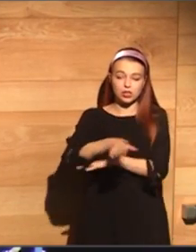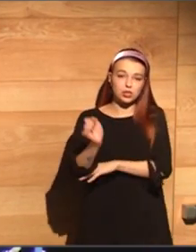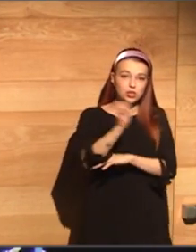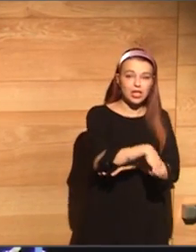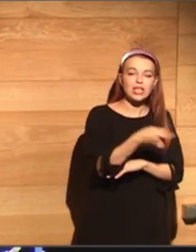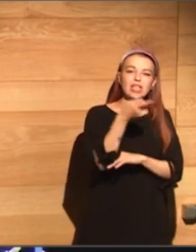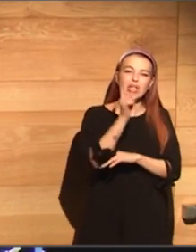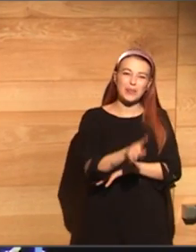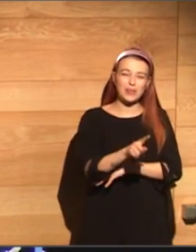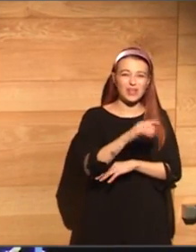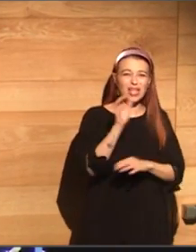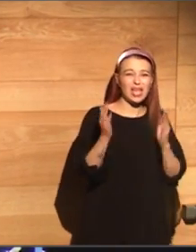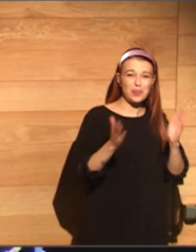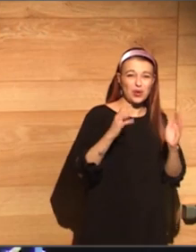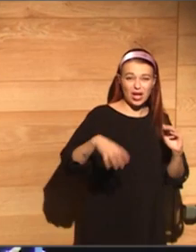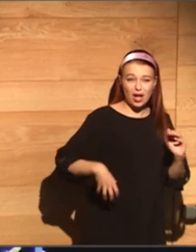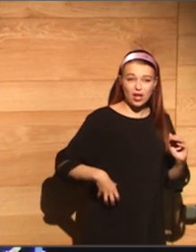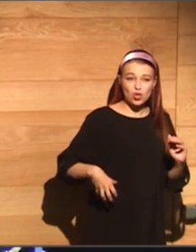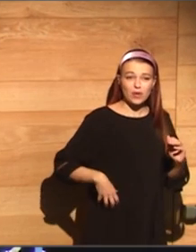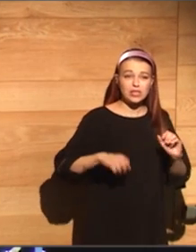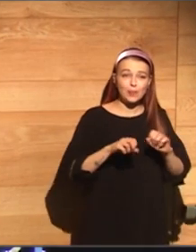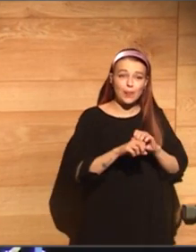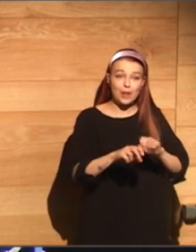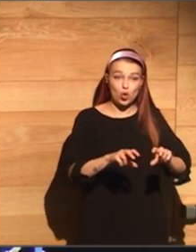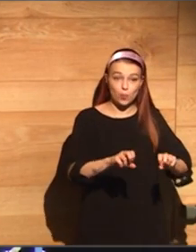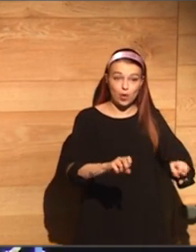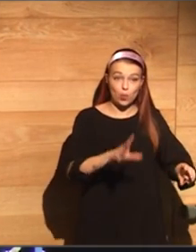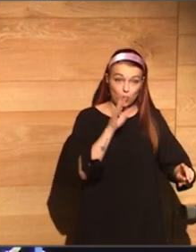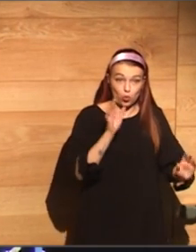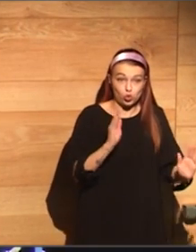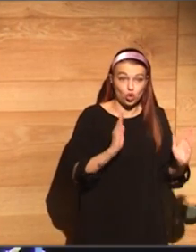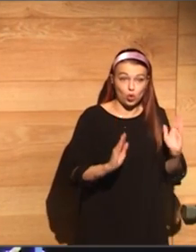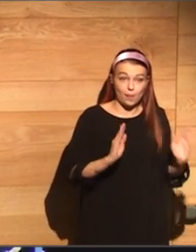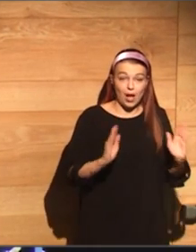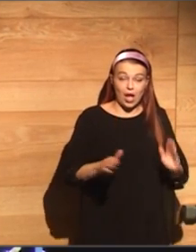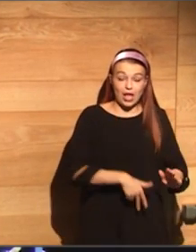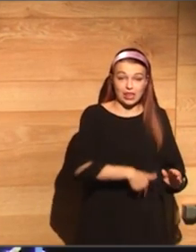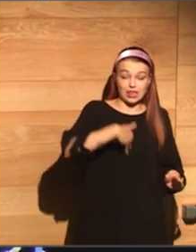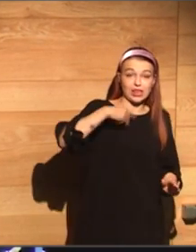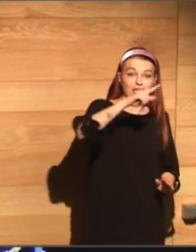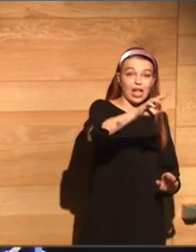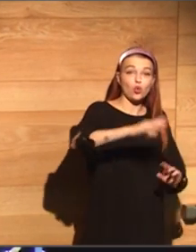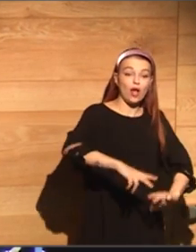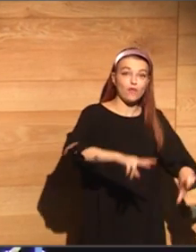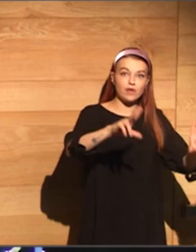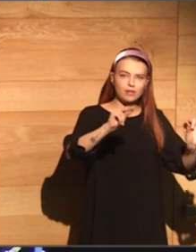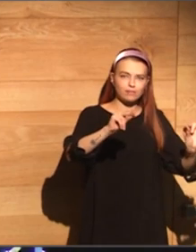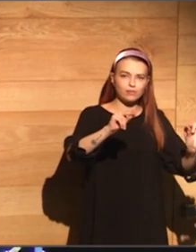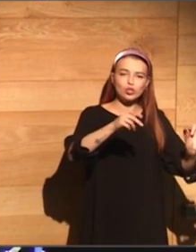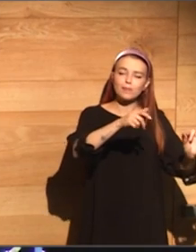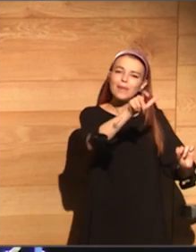decadencia nobiliaria de un periodo que se acaba. Y sin embargo, gente que se resiste a perder